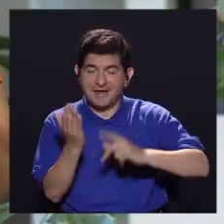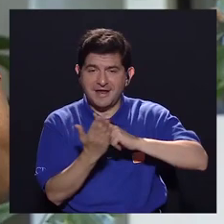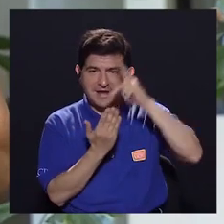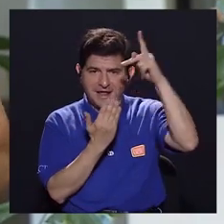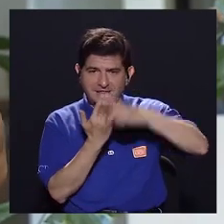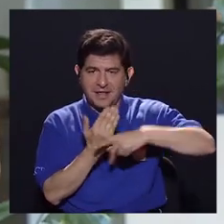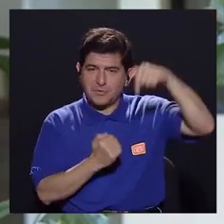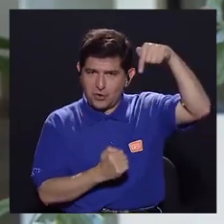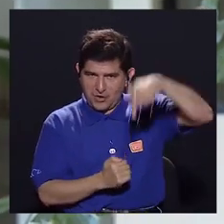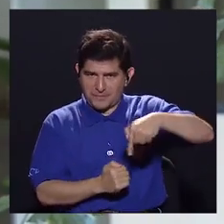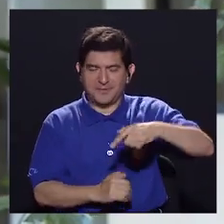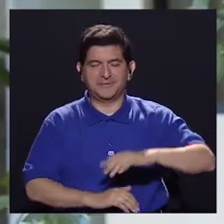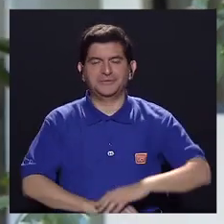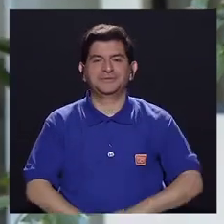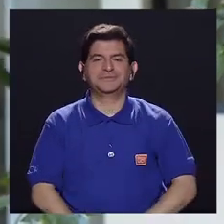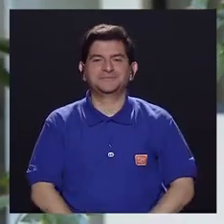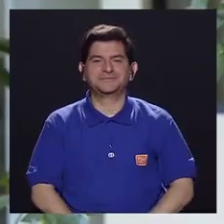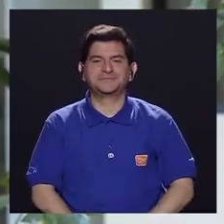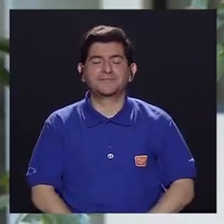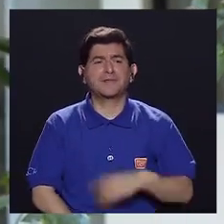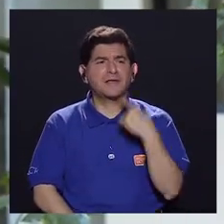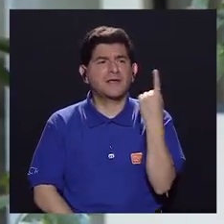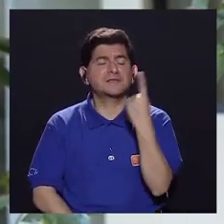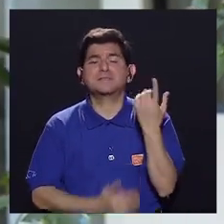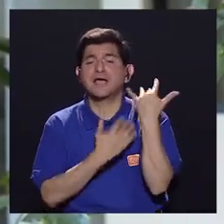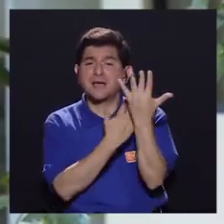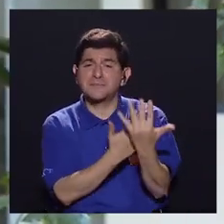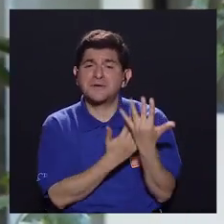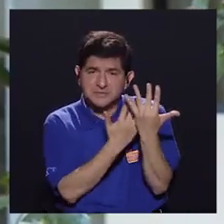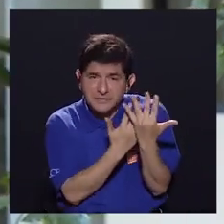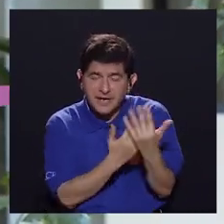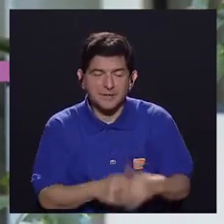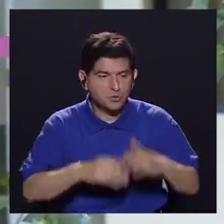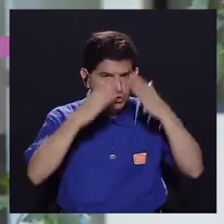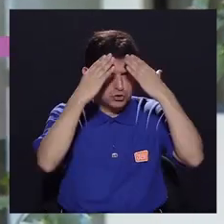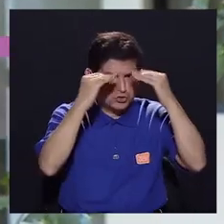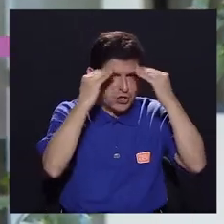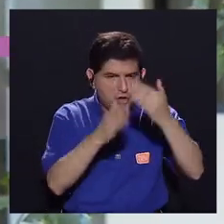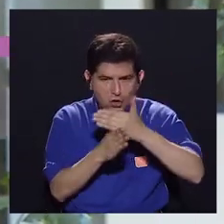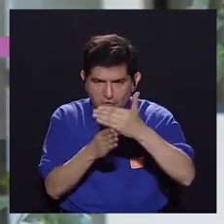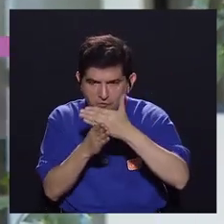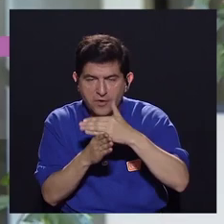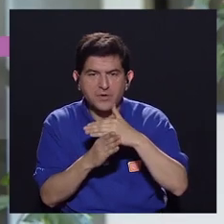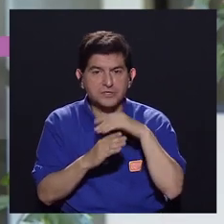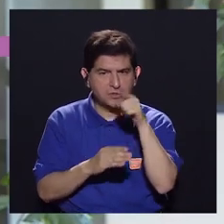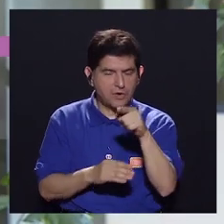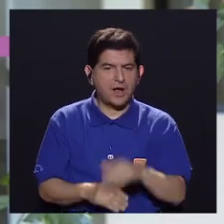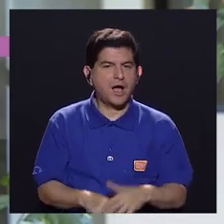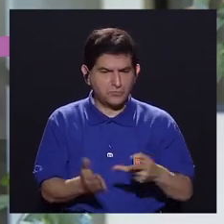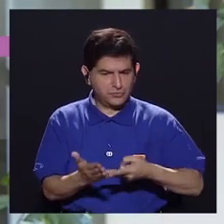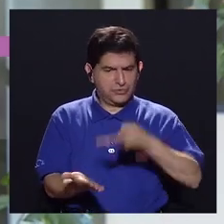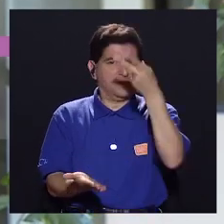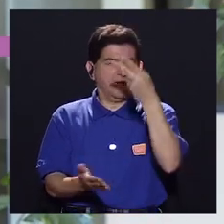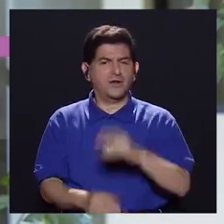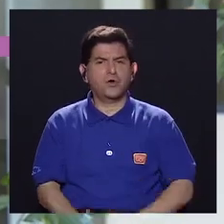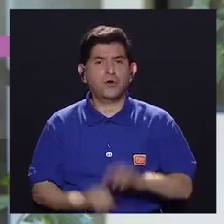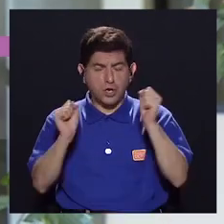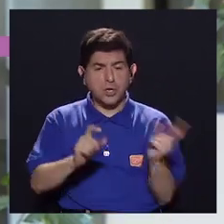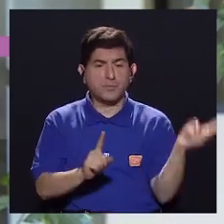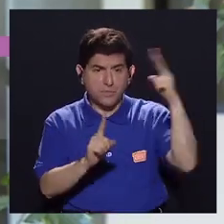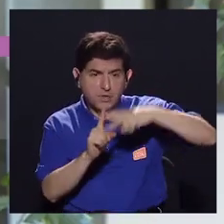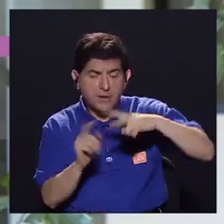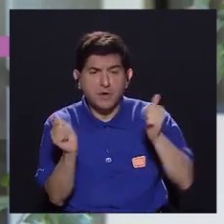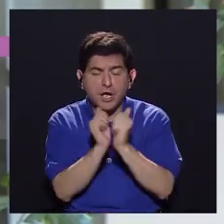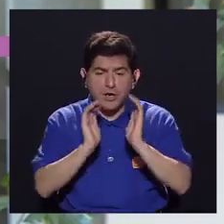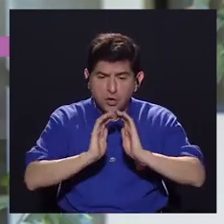Con esto hemos llegado al final de nuestro programa del día de hoy, pues siempre con la esperanza de que la información compartida le pueda ser valioso y